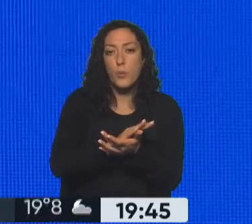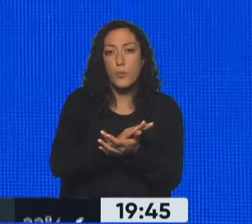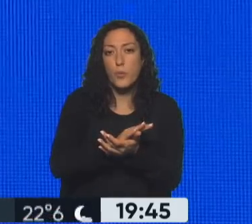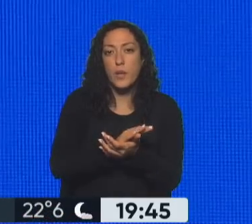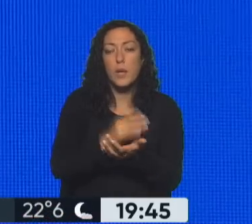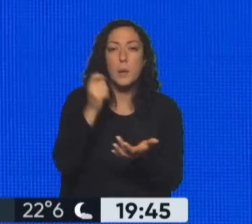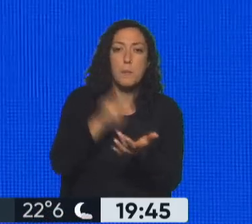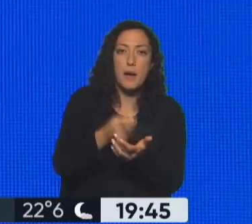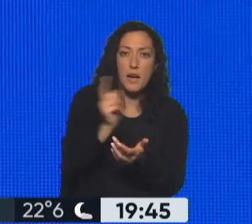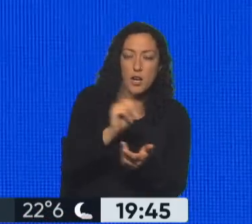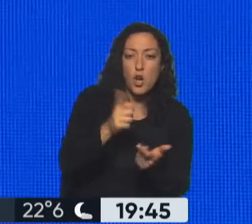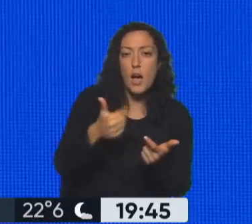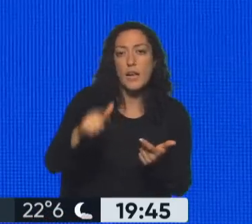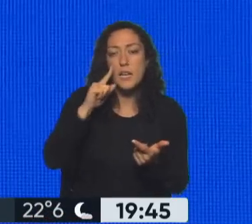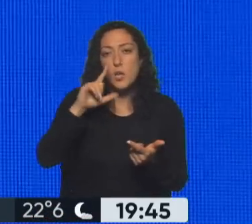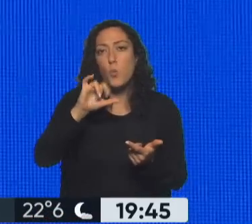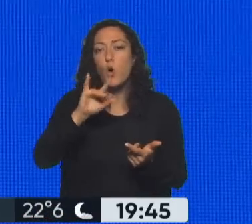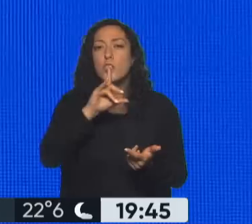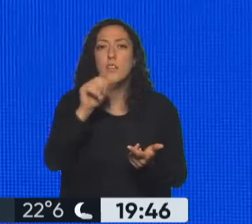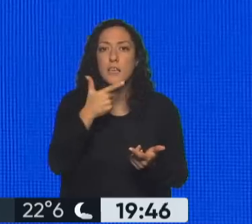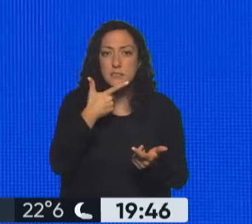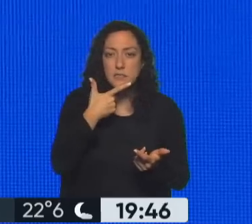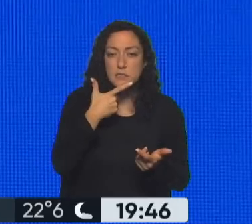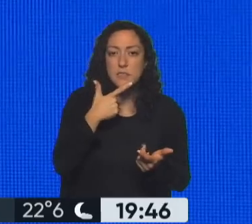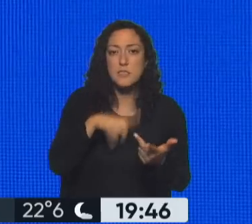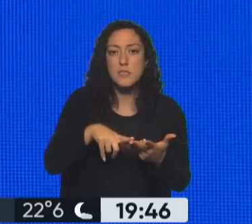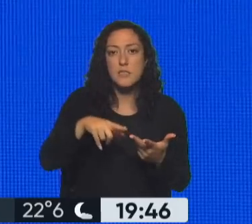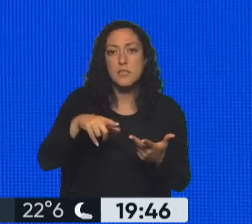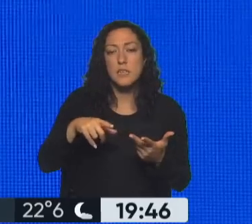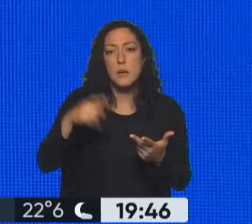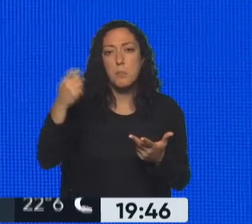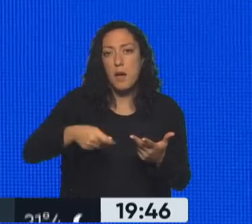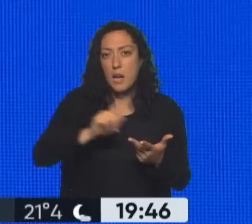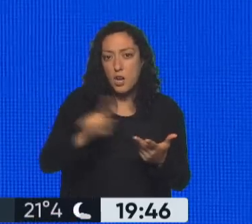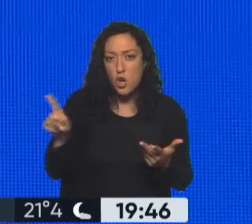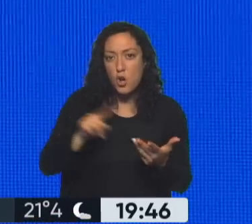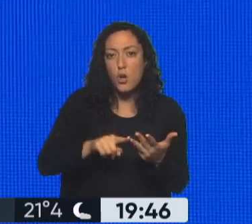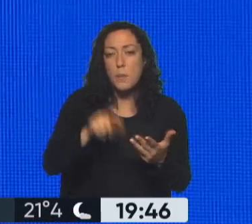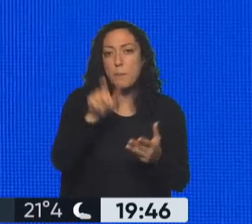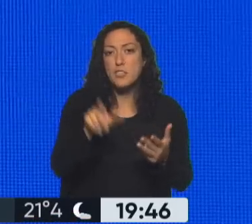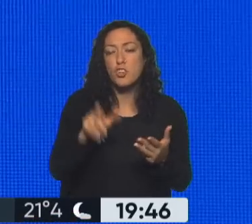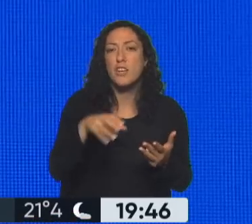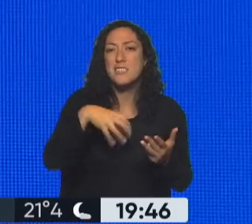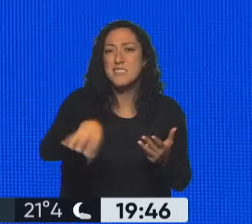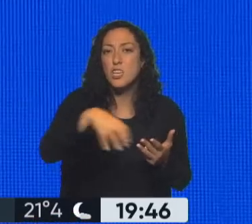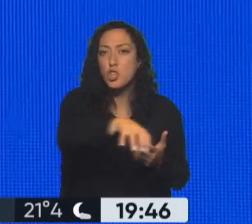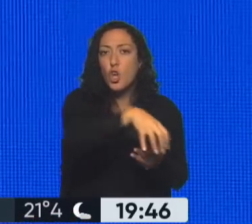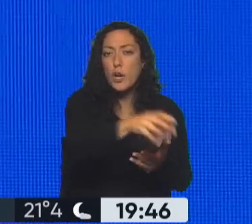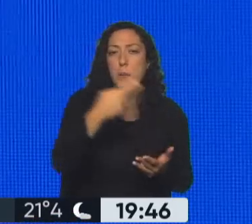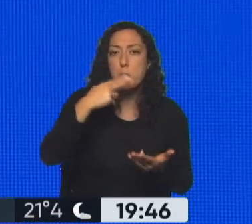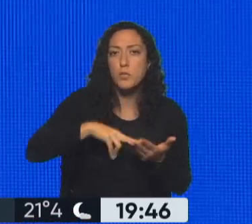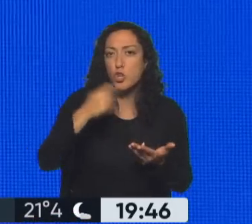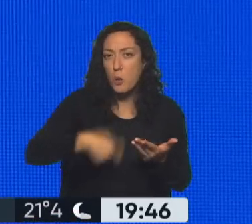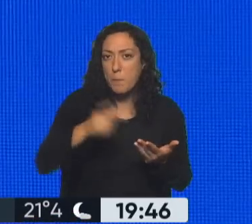eximiciones, alícuotas quebradas, exenciones, gente y sectores que no pagan impuestos o pagan la mitad